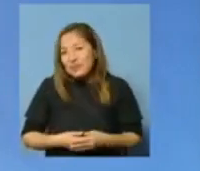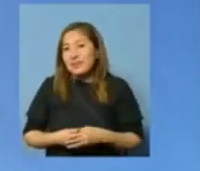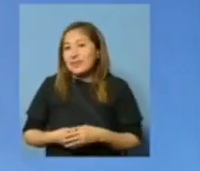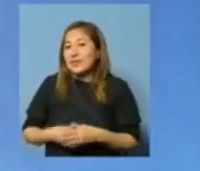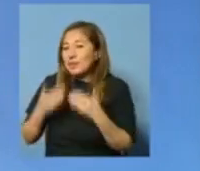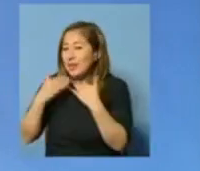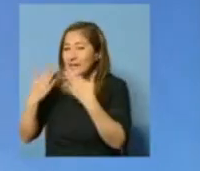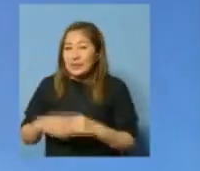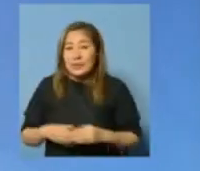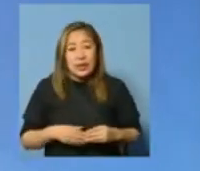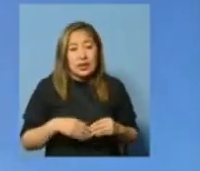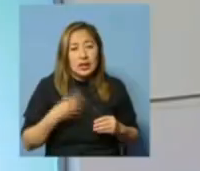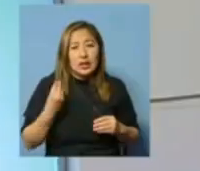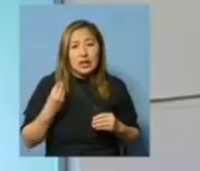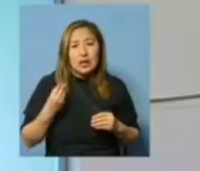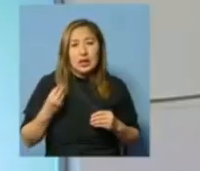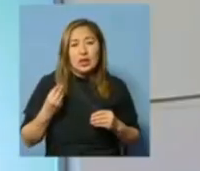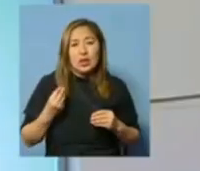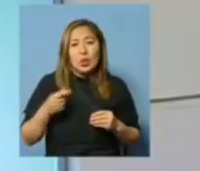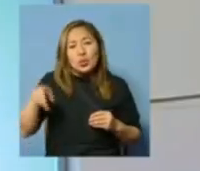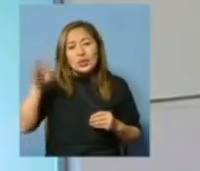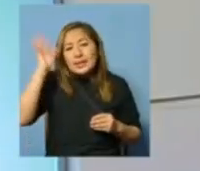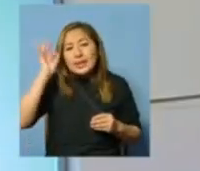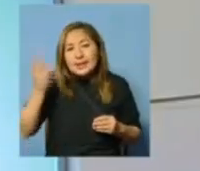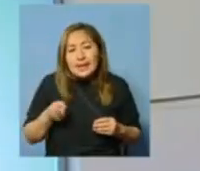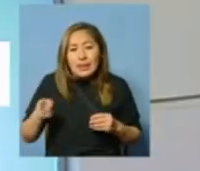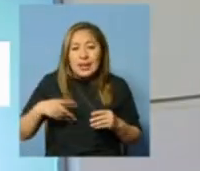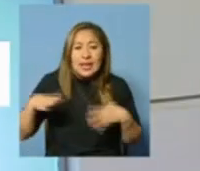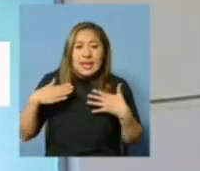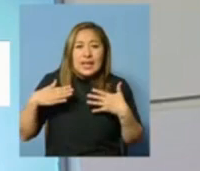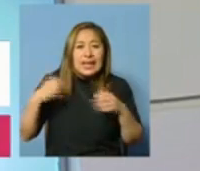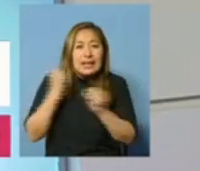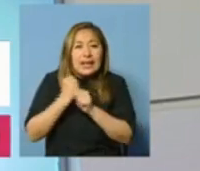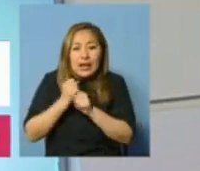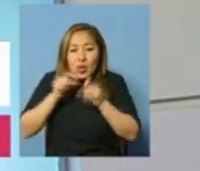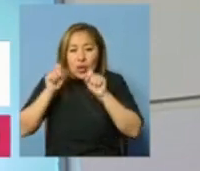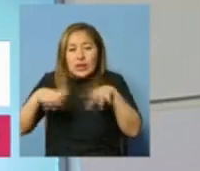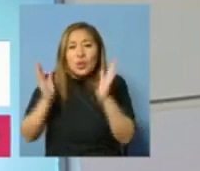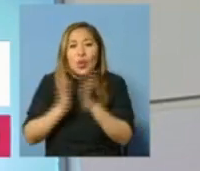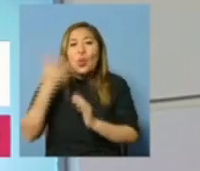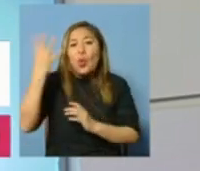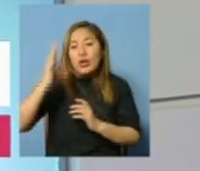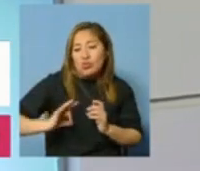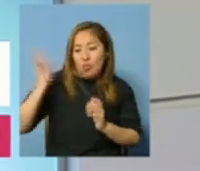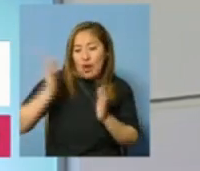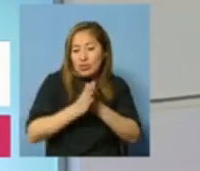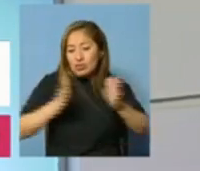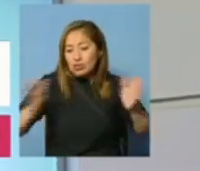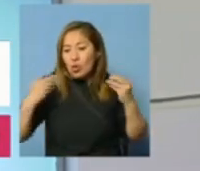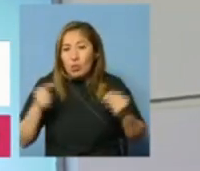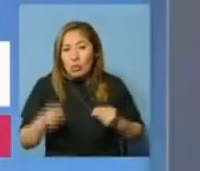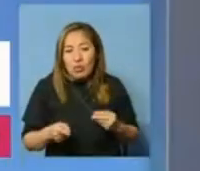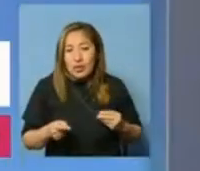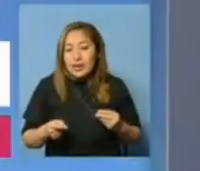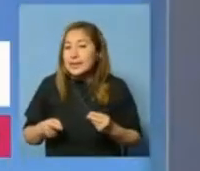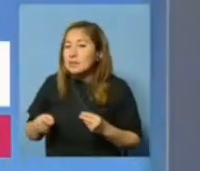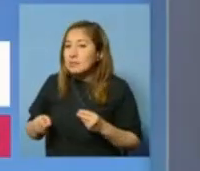estás? ¿Cómo considera que ha sido esta gestión a lo largo de los 4 años? No, creo que hemos